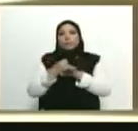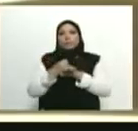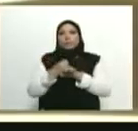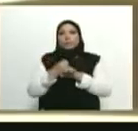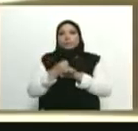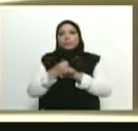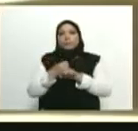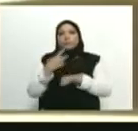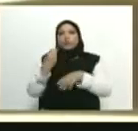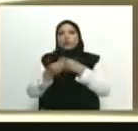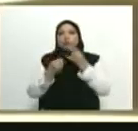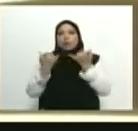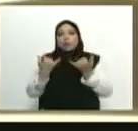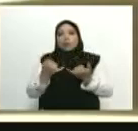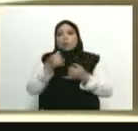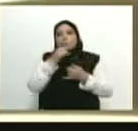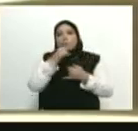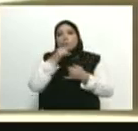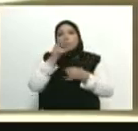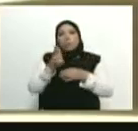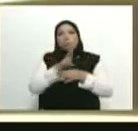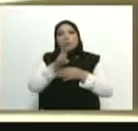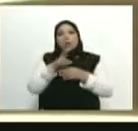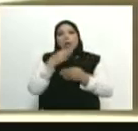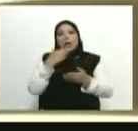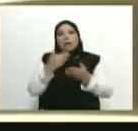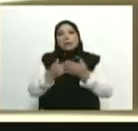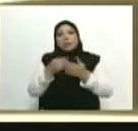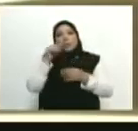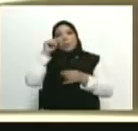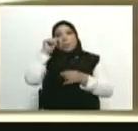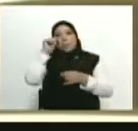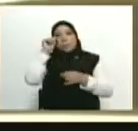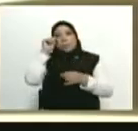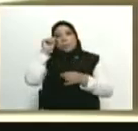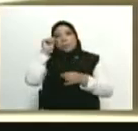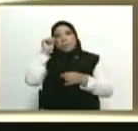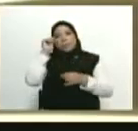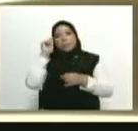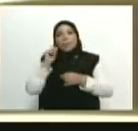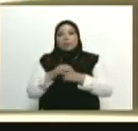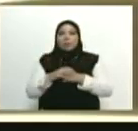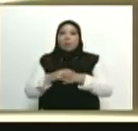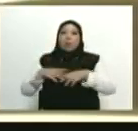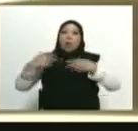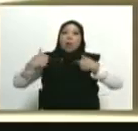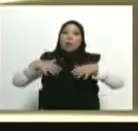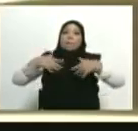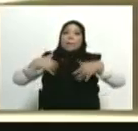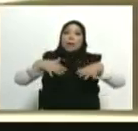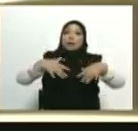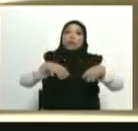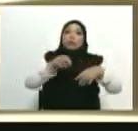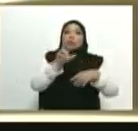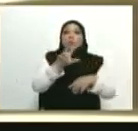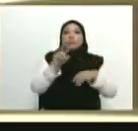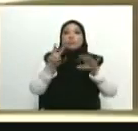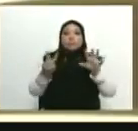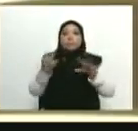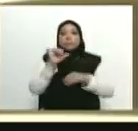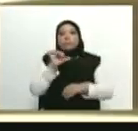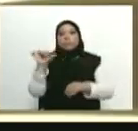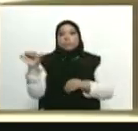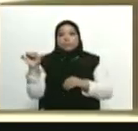batalla Superbigote. Y fíjense ustedes, quiero darle las gracias a las marchas, a las 37 de esta